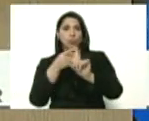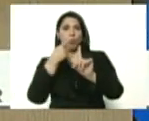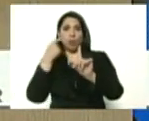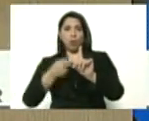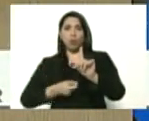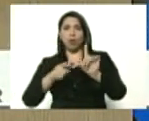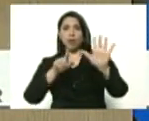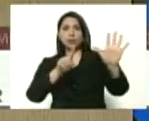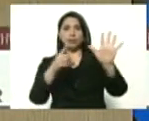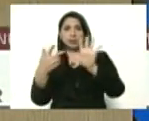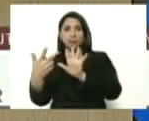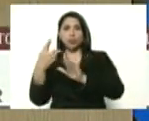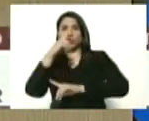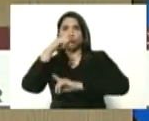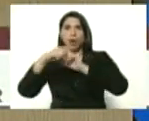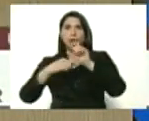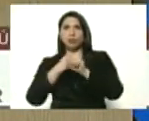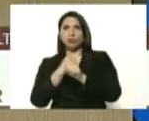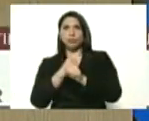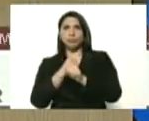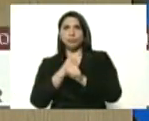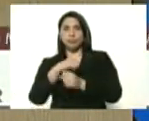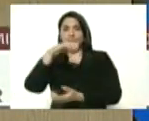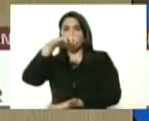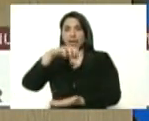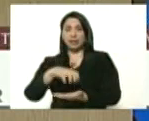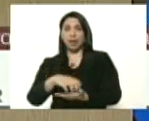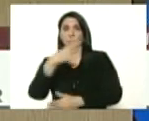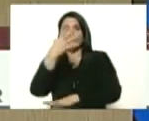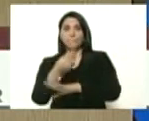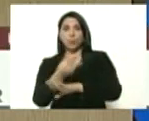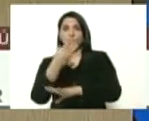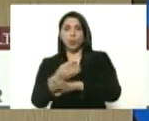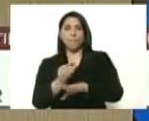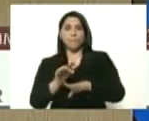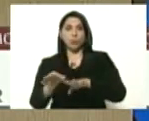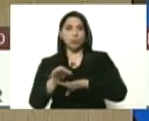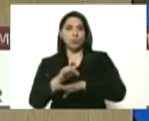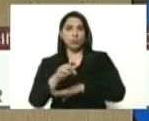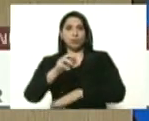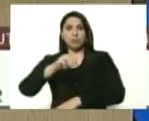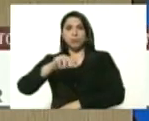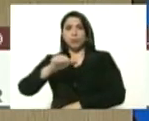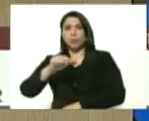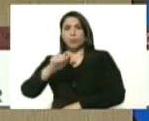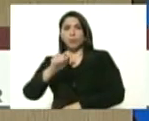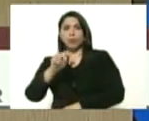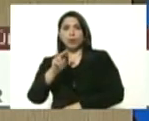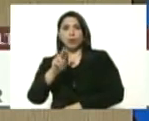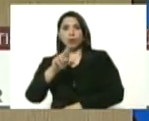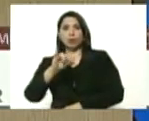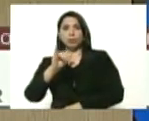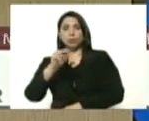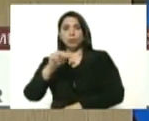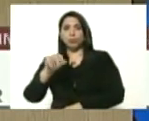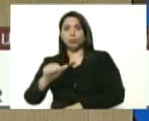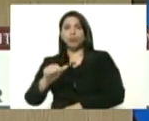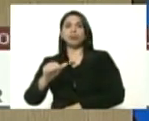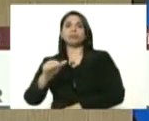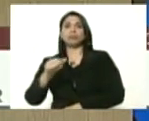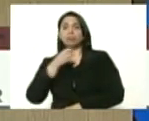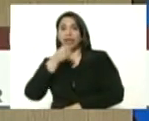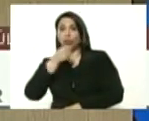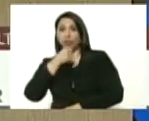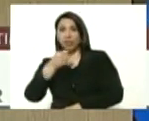de 68 años, del estado Monagas, municipio Maturín, periodista sin antecedentes de viaje.